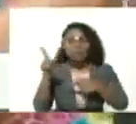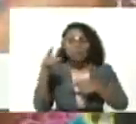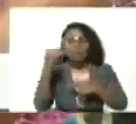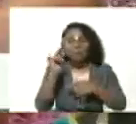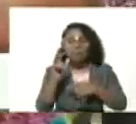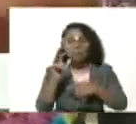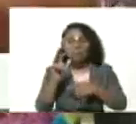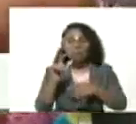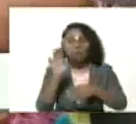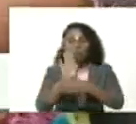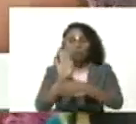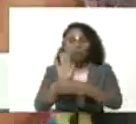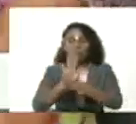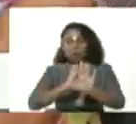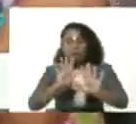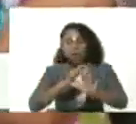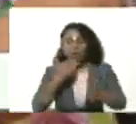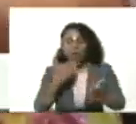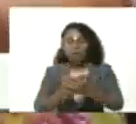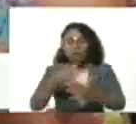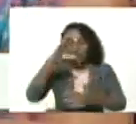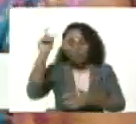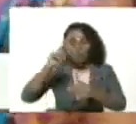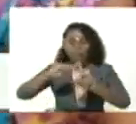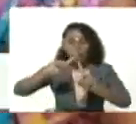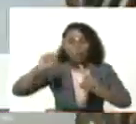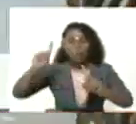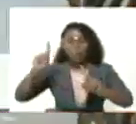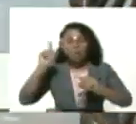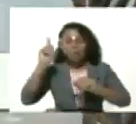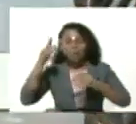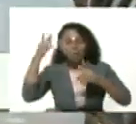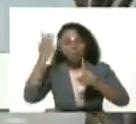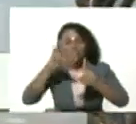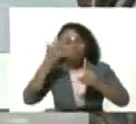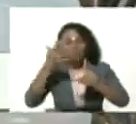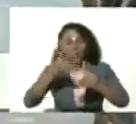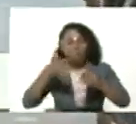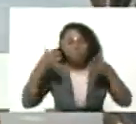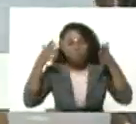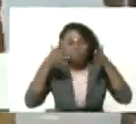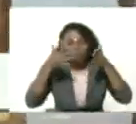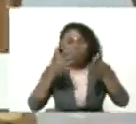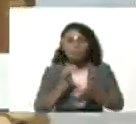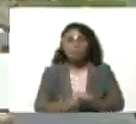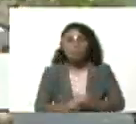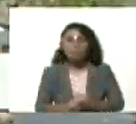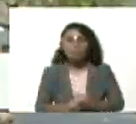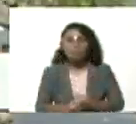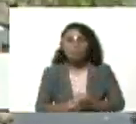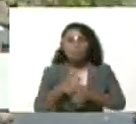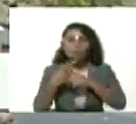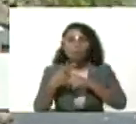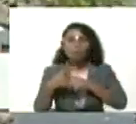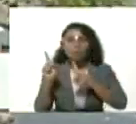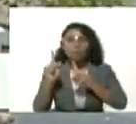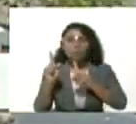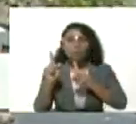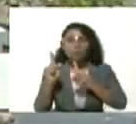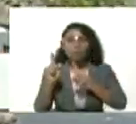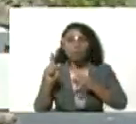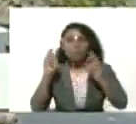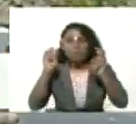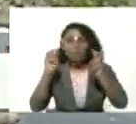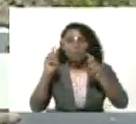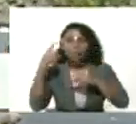segura. A Dios gracias. Gracias a Corpoelec y gracias a sus instrucciones y todas sus orientaciones. El resto de las represas mantienen